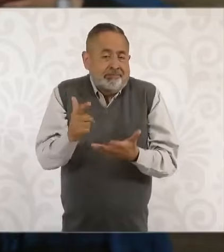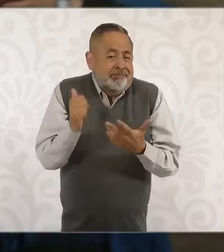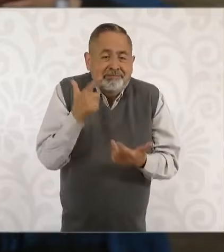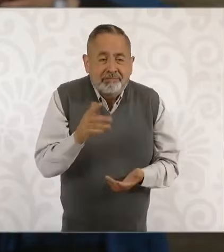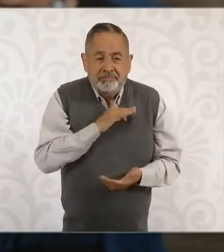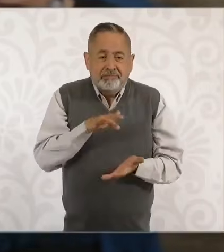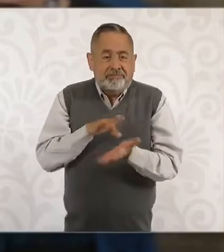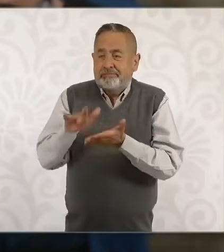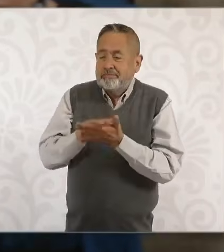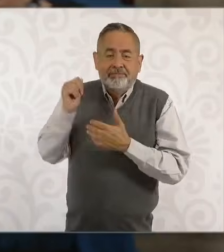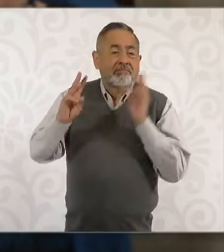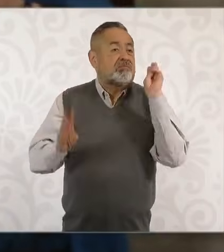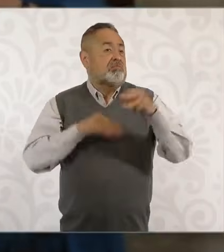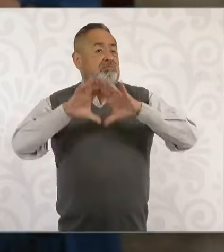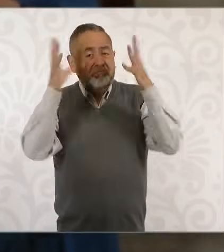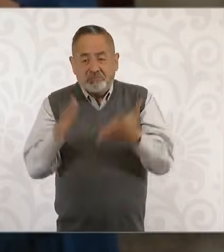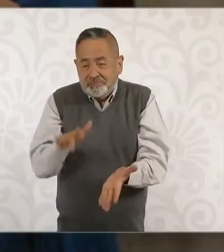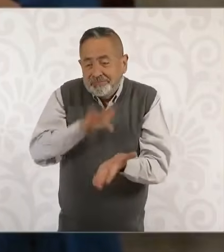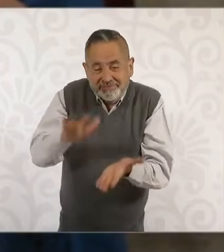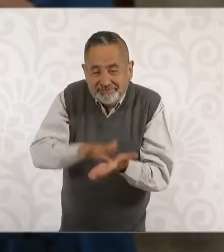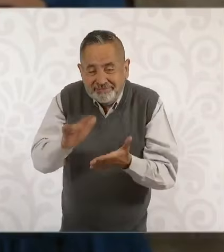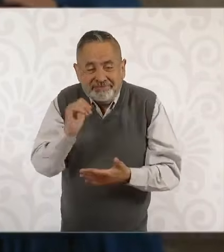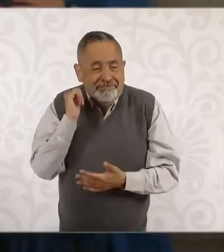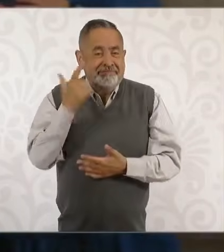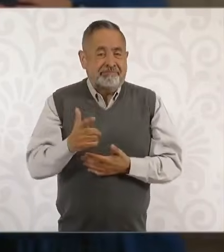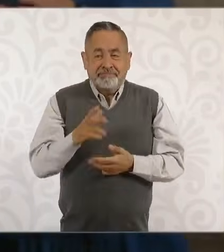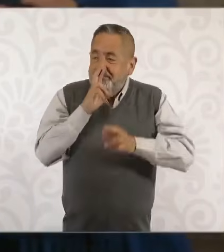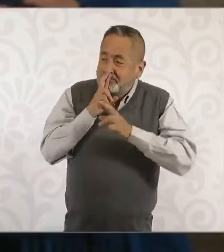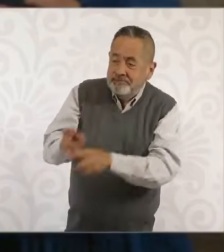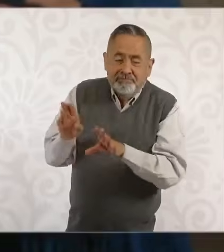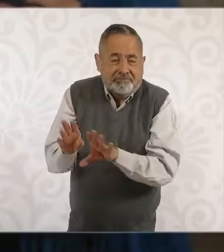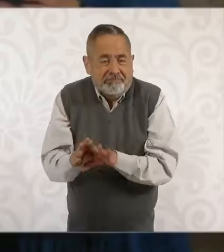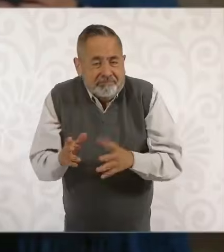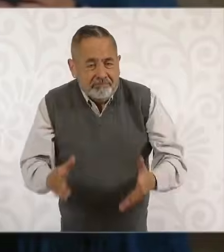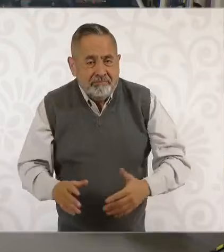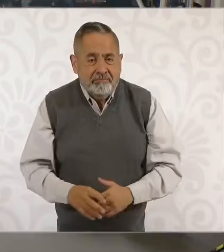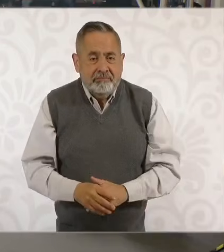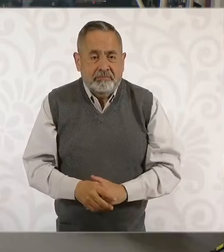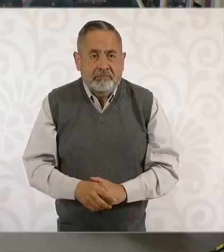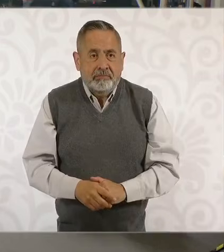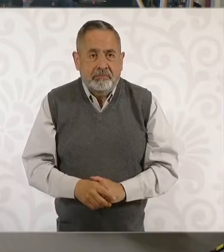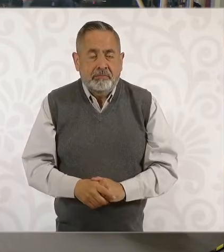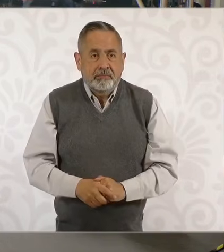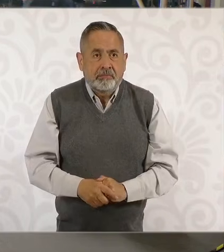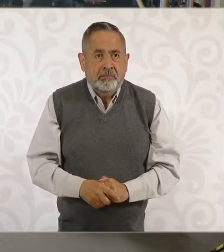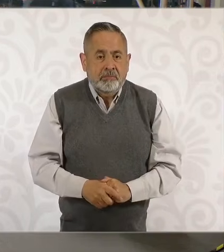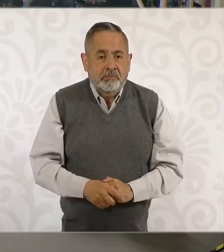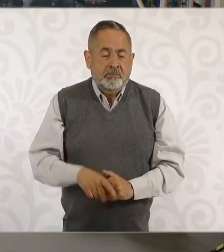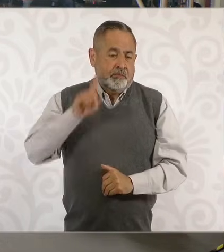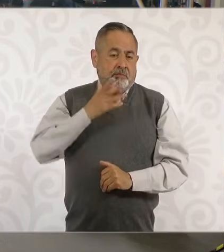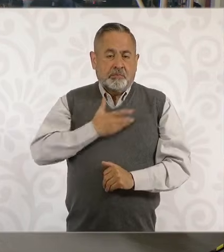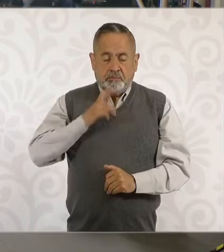¿qué tiene que hacer la humanidad? Pues qué respuesta dar a estas situaciones. Tienes razón en